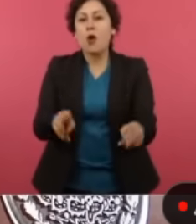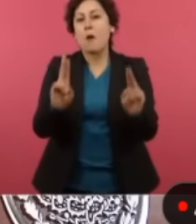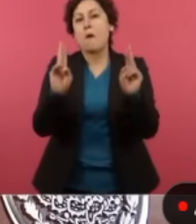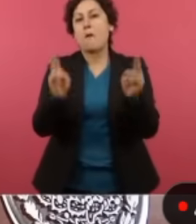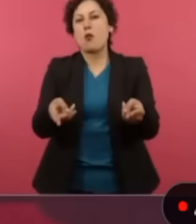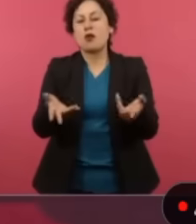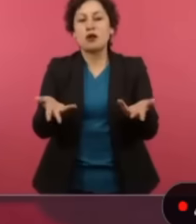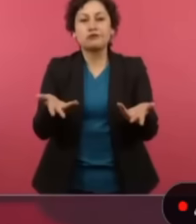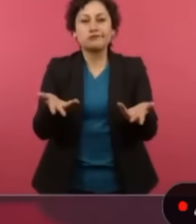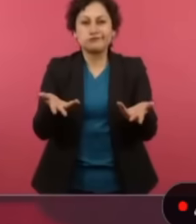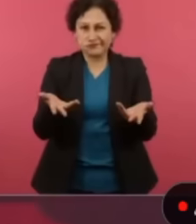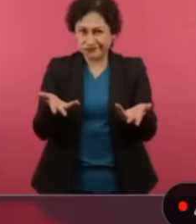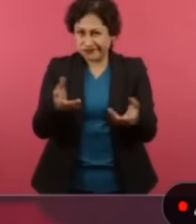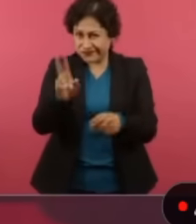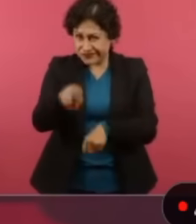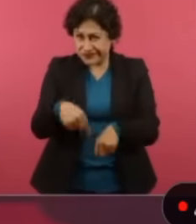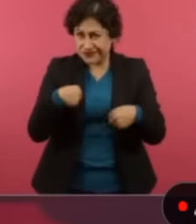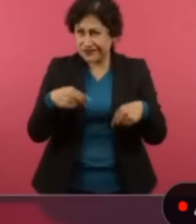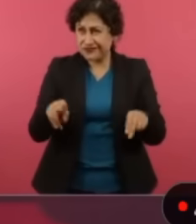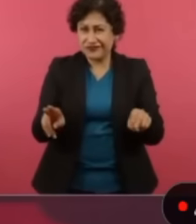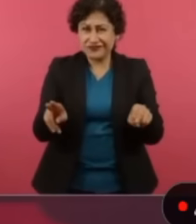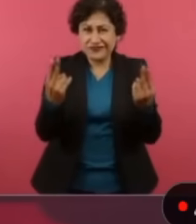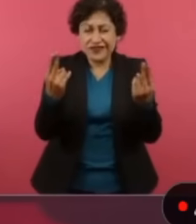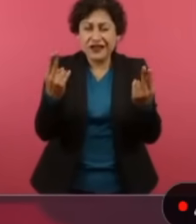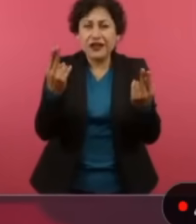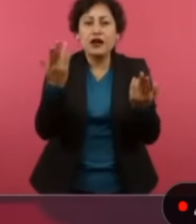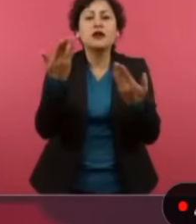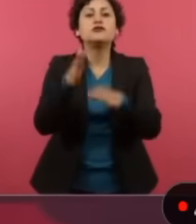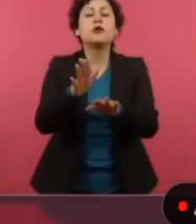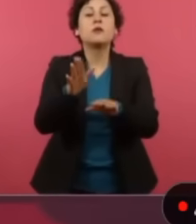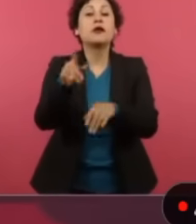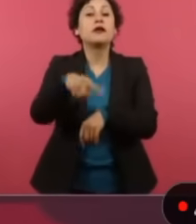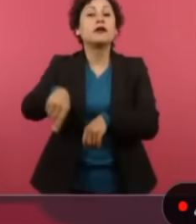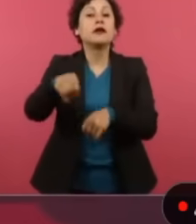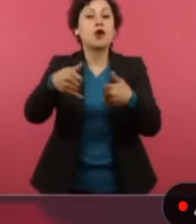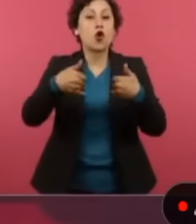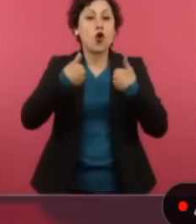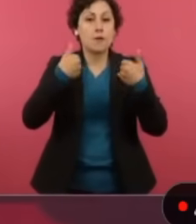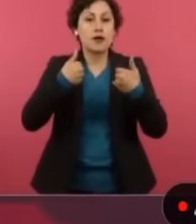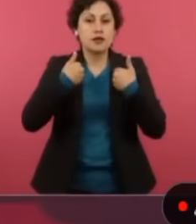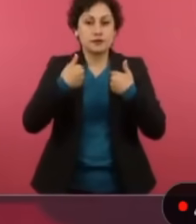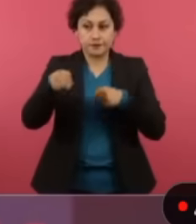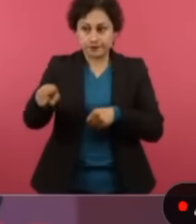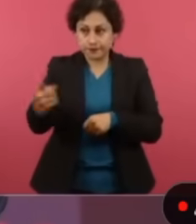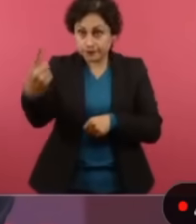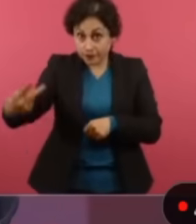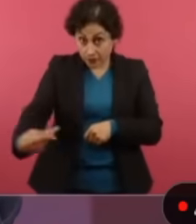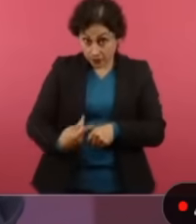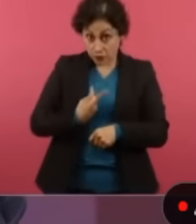esto le duele a la derecha que hoy los chayoteros estén reconociendo los logros